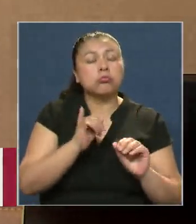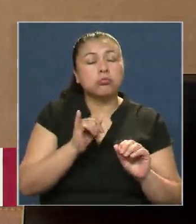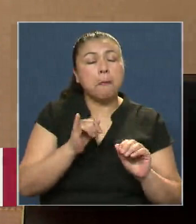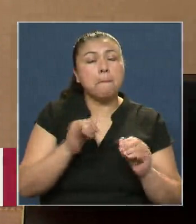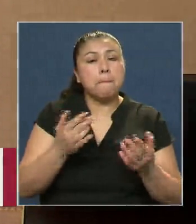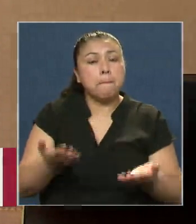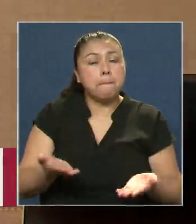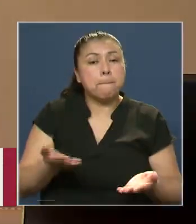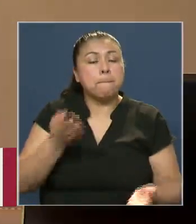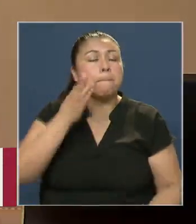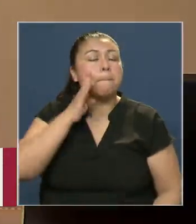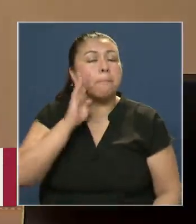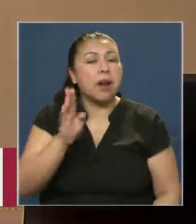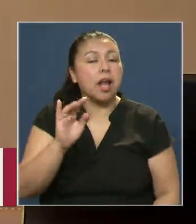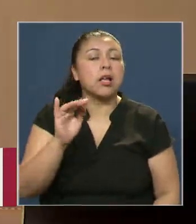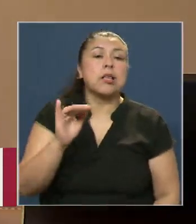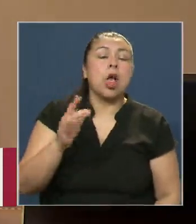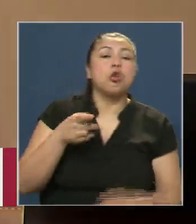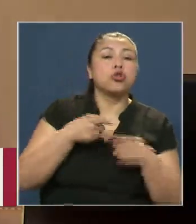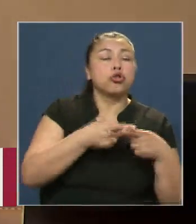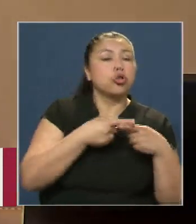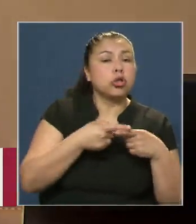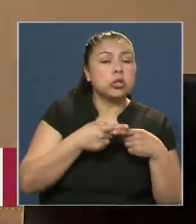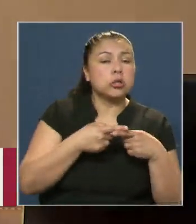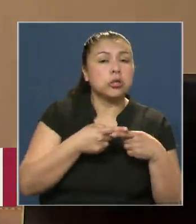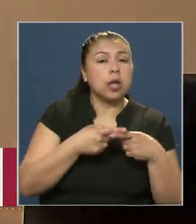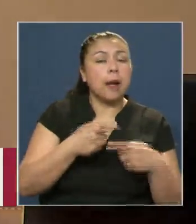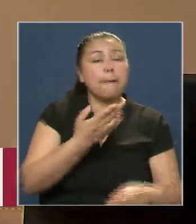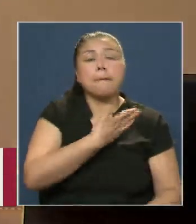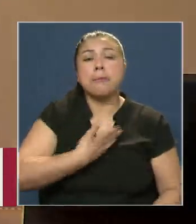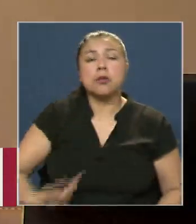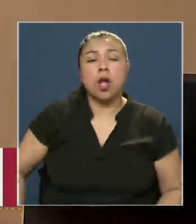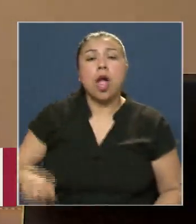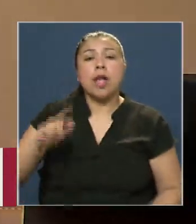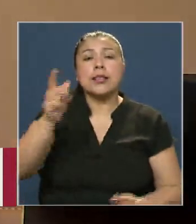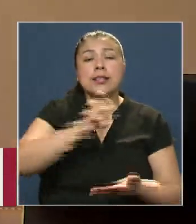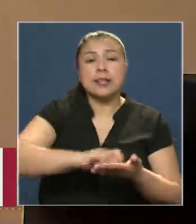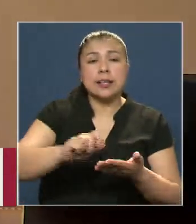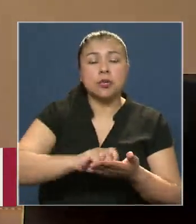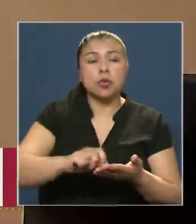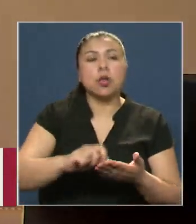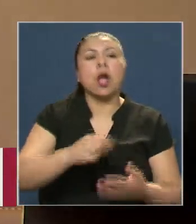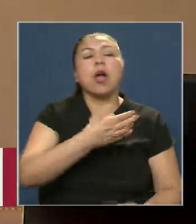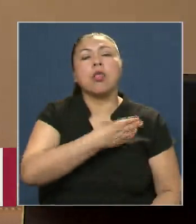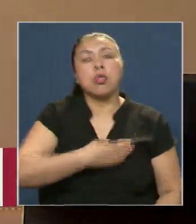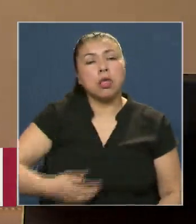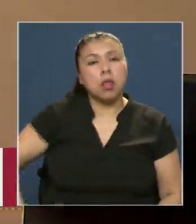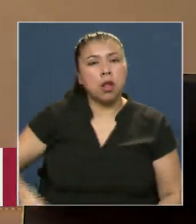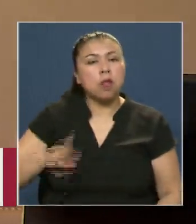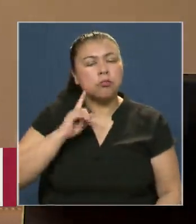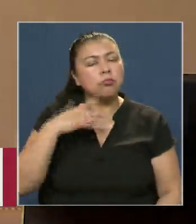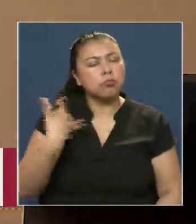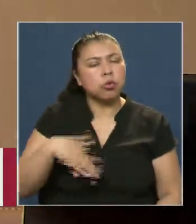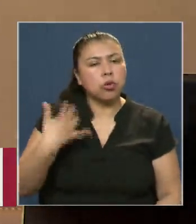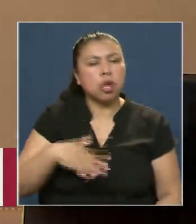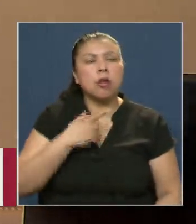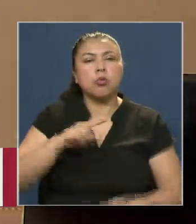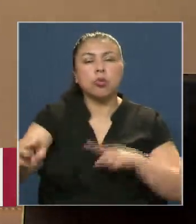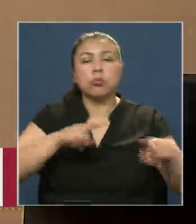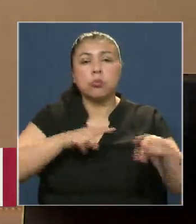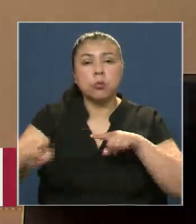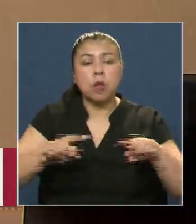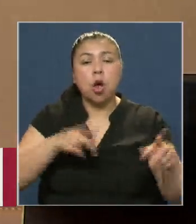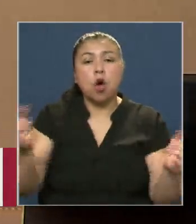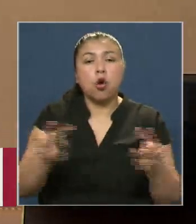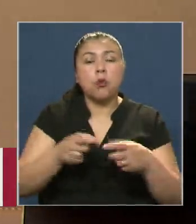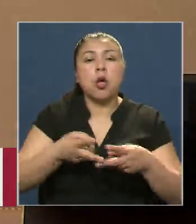algún beneficio social. Presidente, esta Secretaría Ejecutiva tiene una labor importante porque tiene la labor de coordinar con el